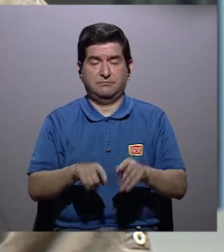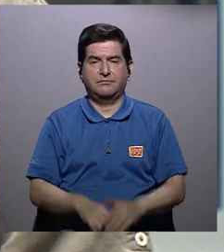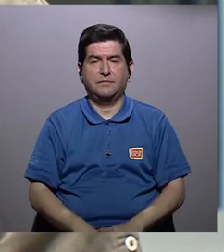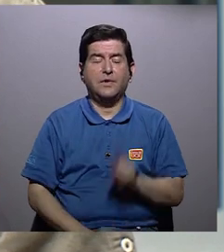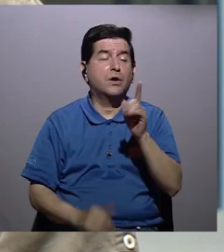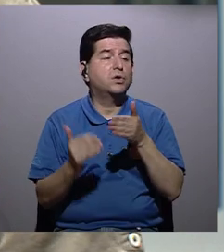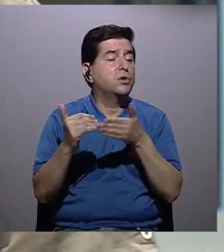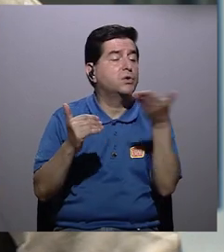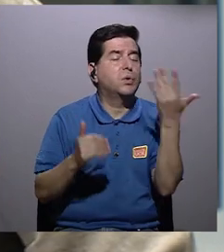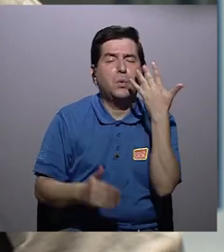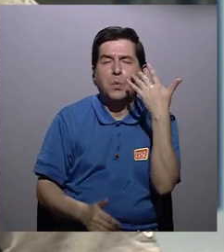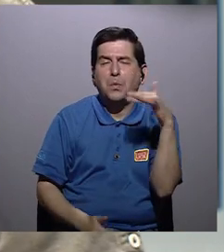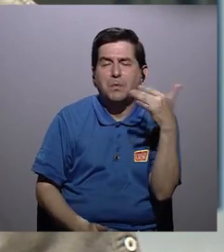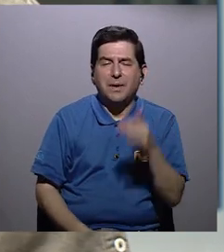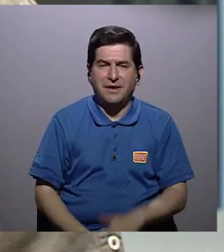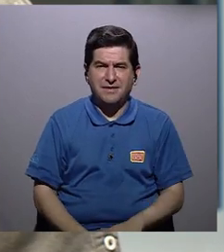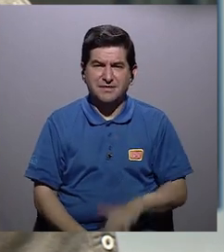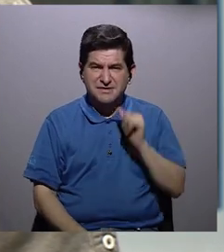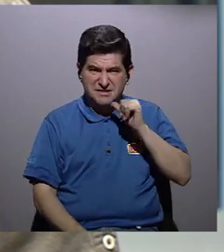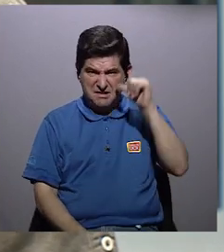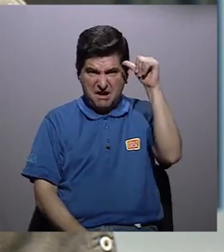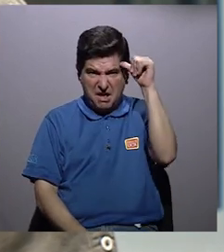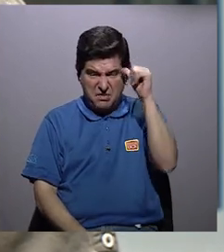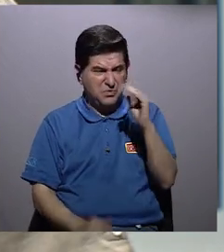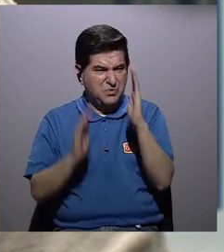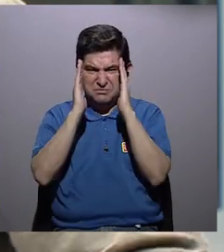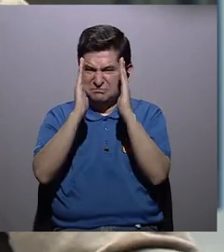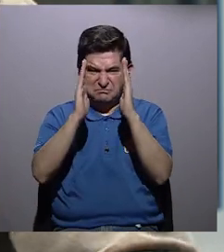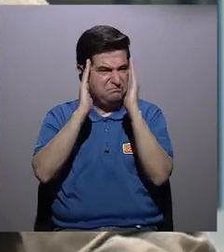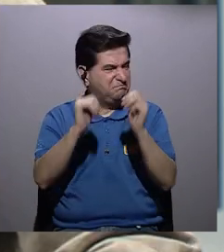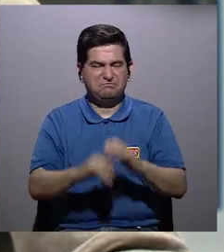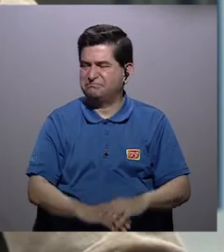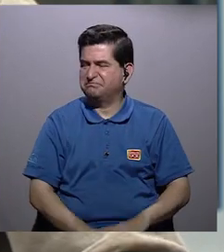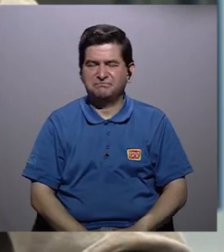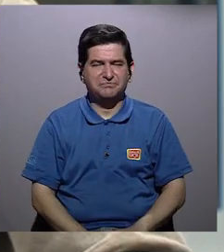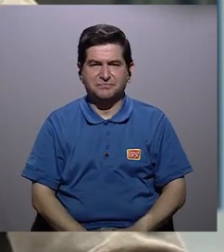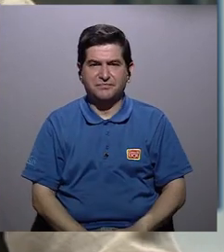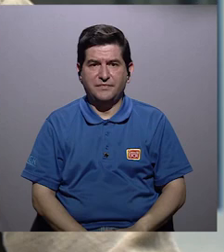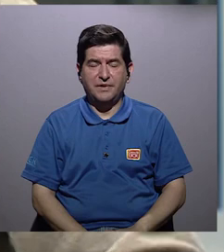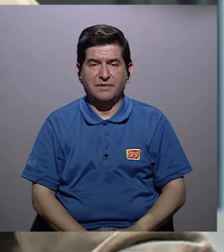es un elemento que parece que como adultos sigue estando descuidado en el sentido